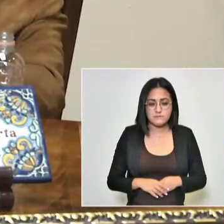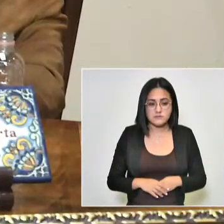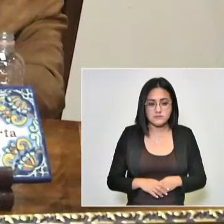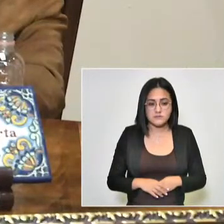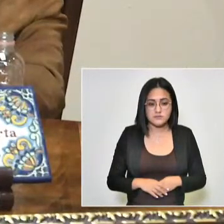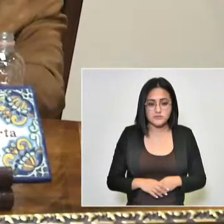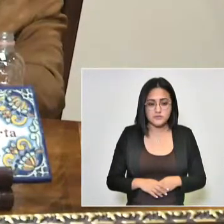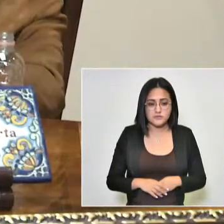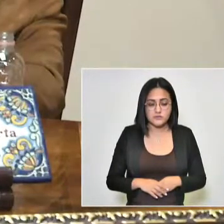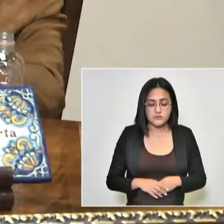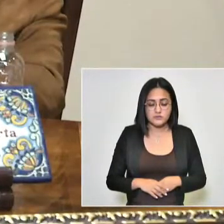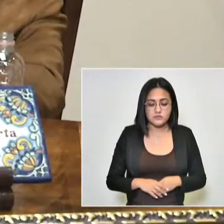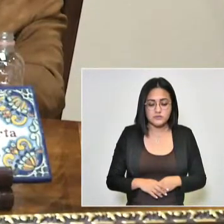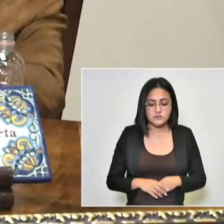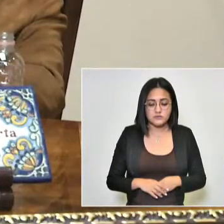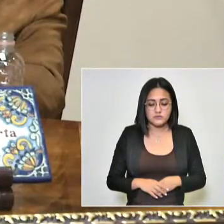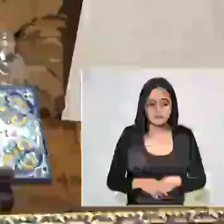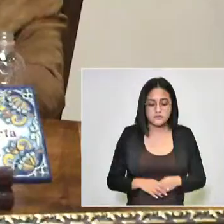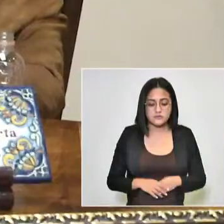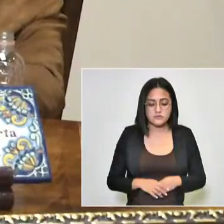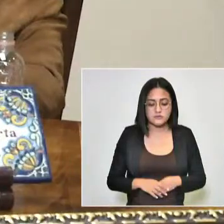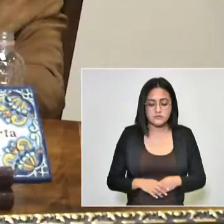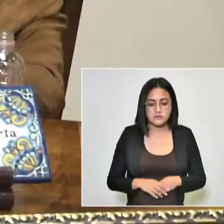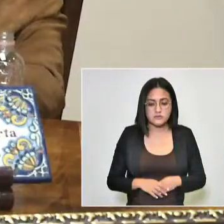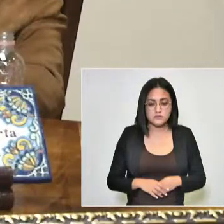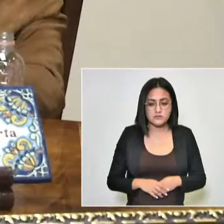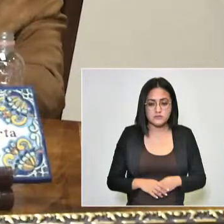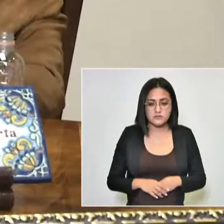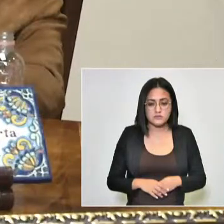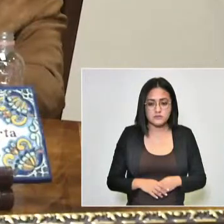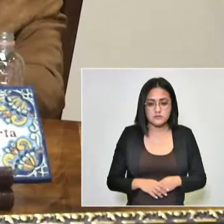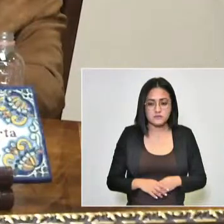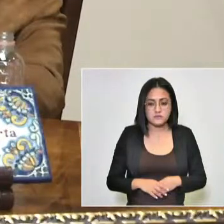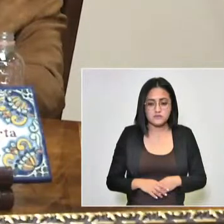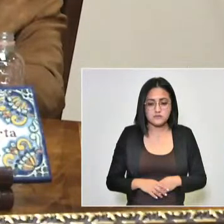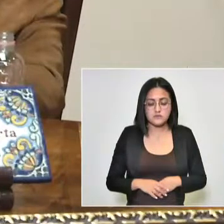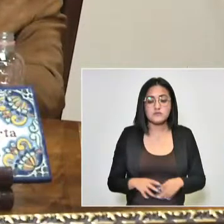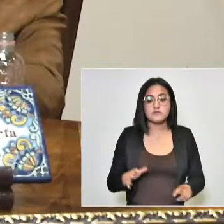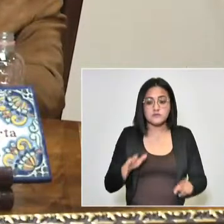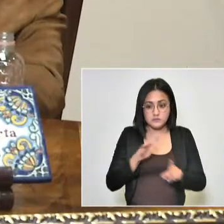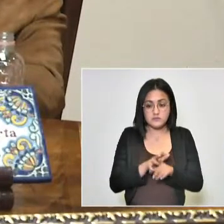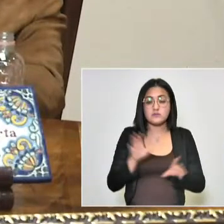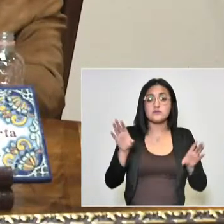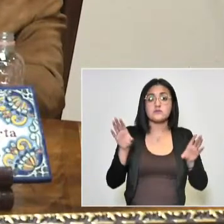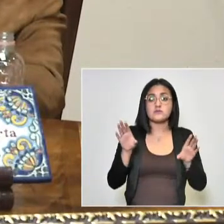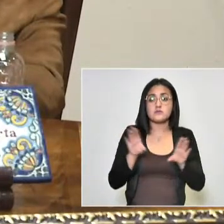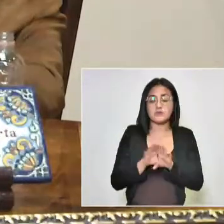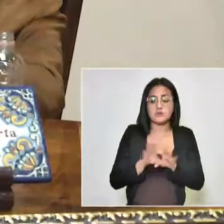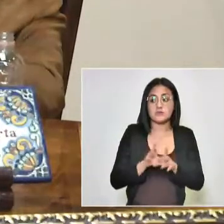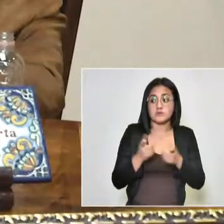El linchamiento es un homicidio que se comete en colectivo.